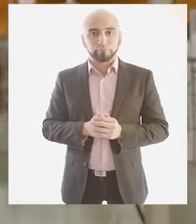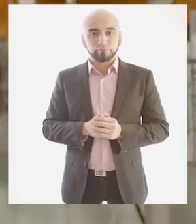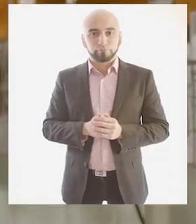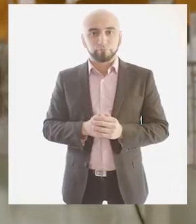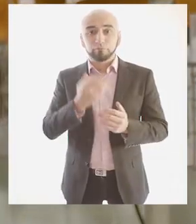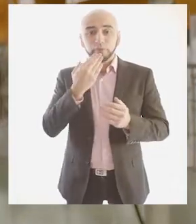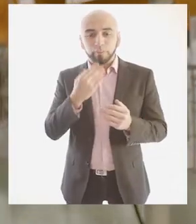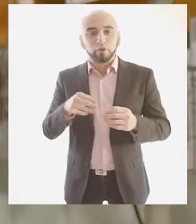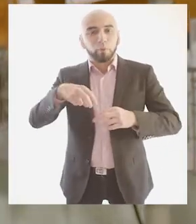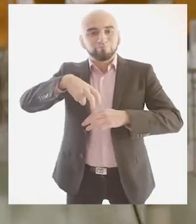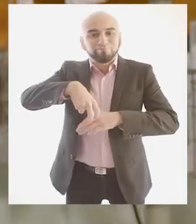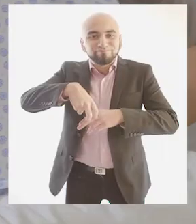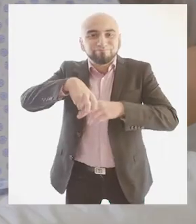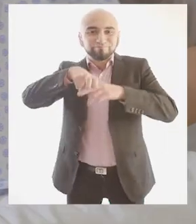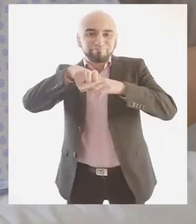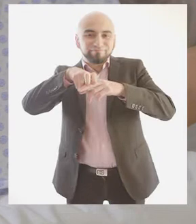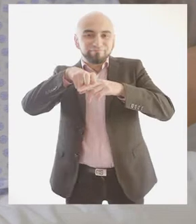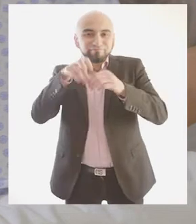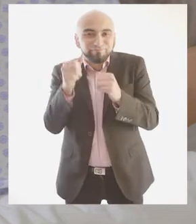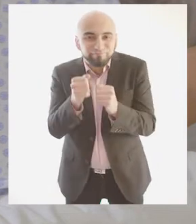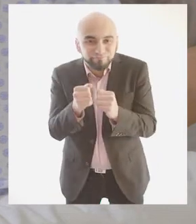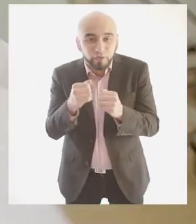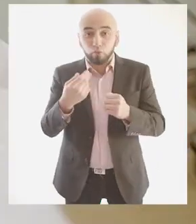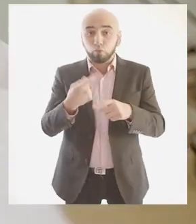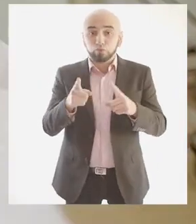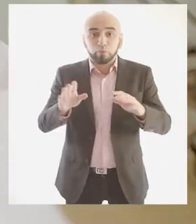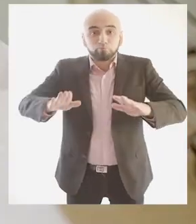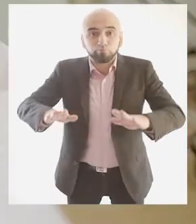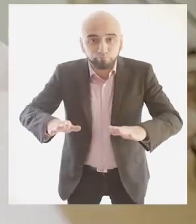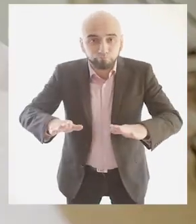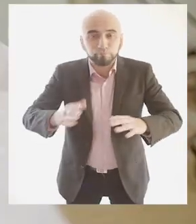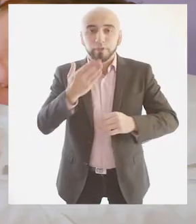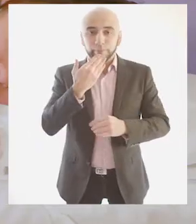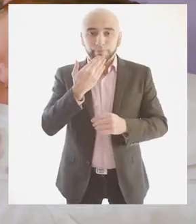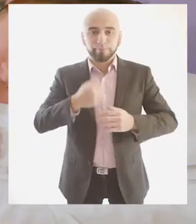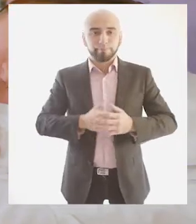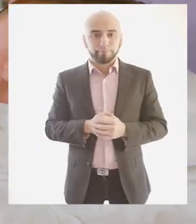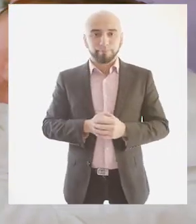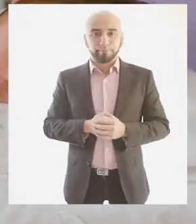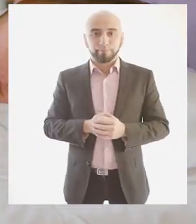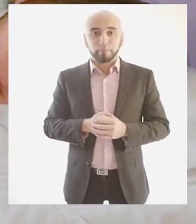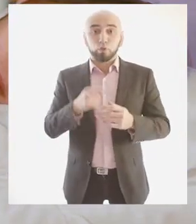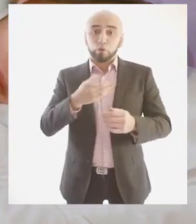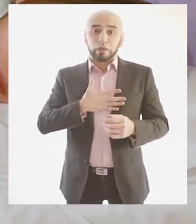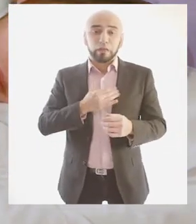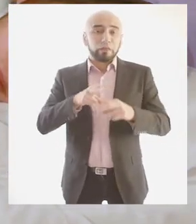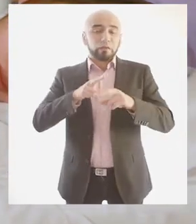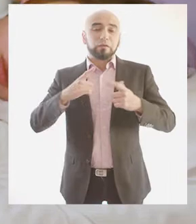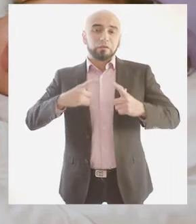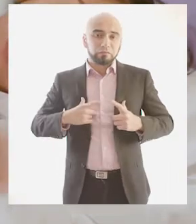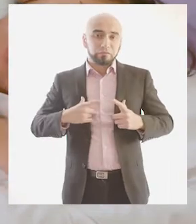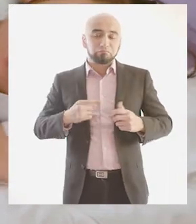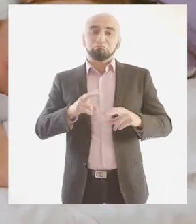Posiciones en cuclillas. Posiciones en 4 apoyos. Si deseas descansar recostada hacia